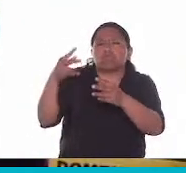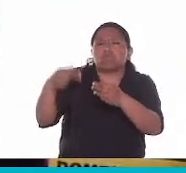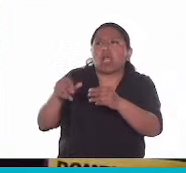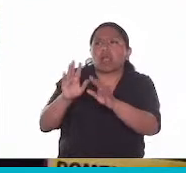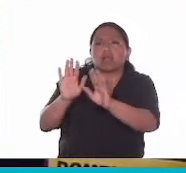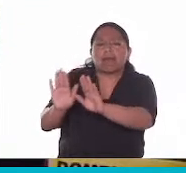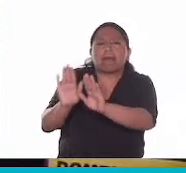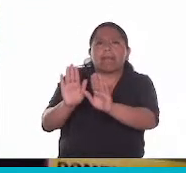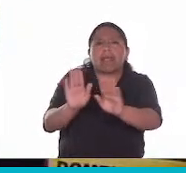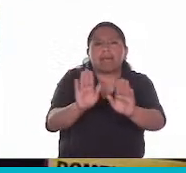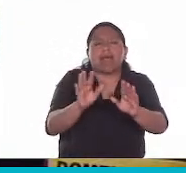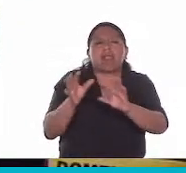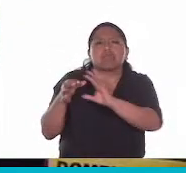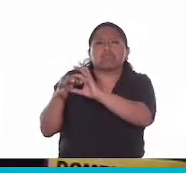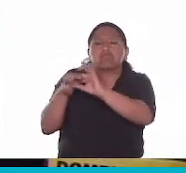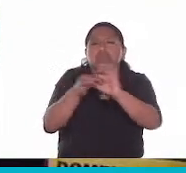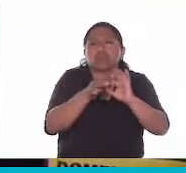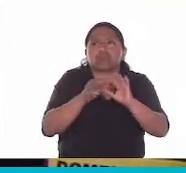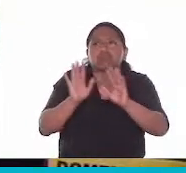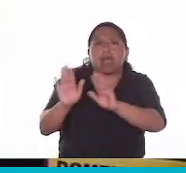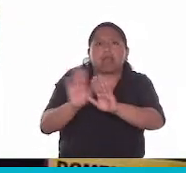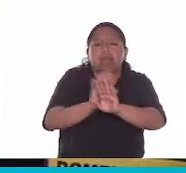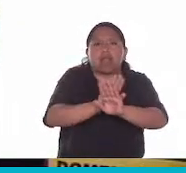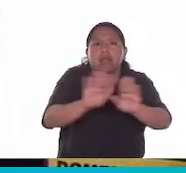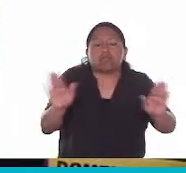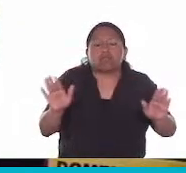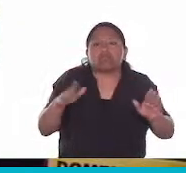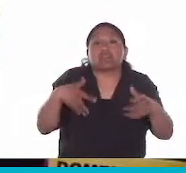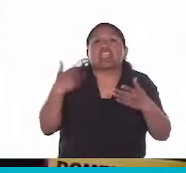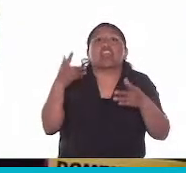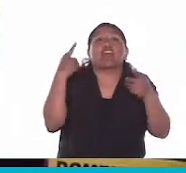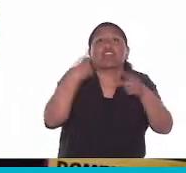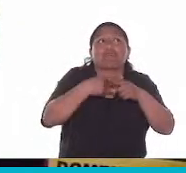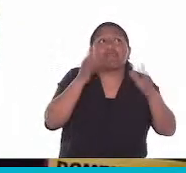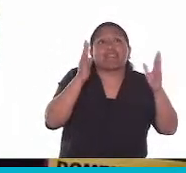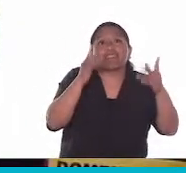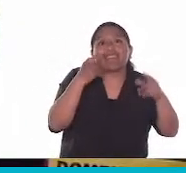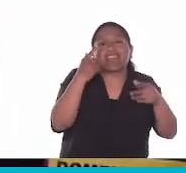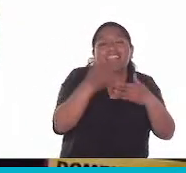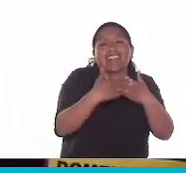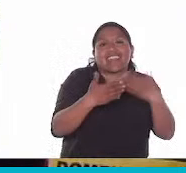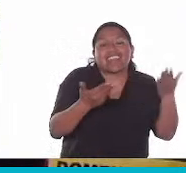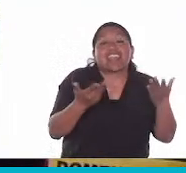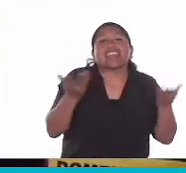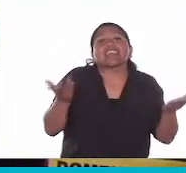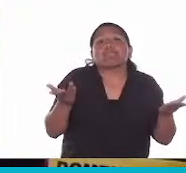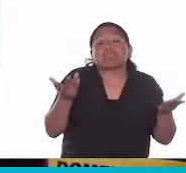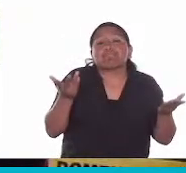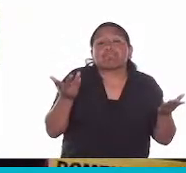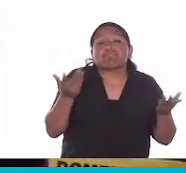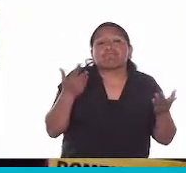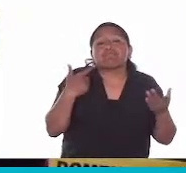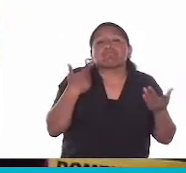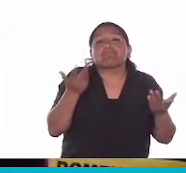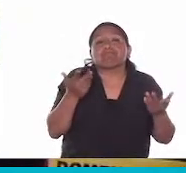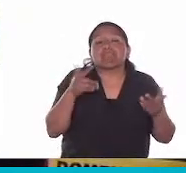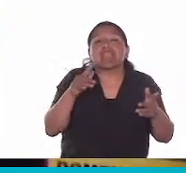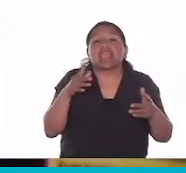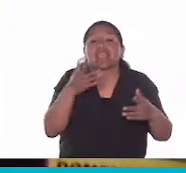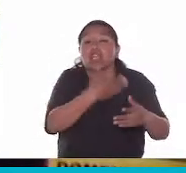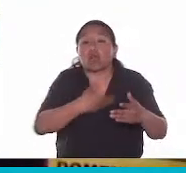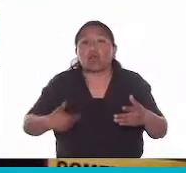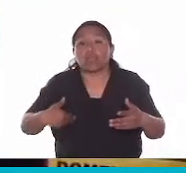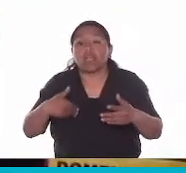se empieza a generar un efecto cadena que es justamente lo que festeja a la izquierda que por acción y el gobierno